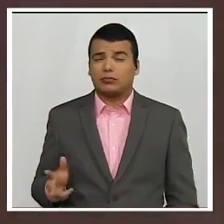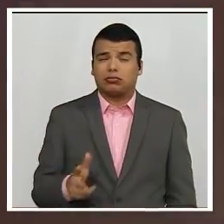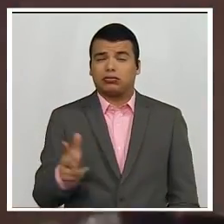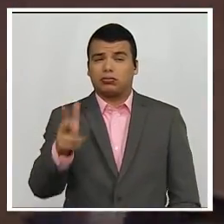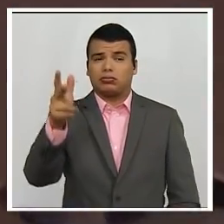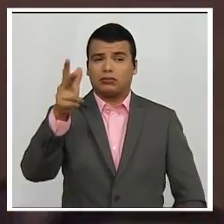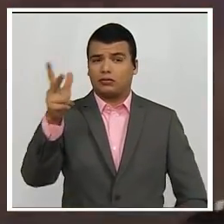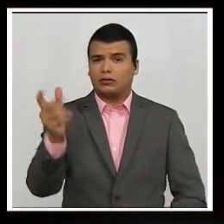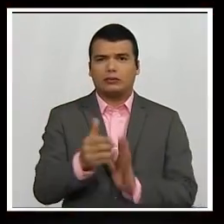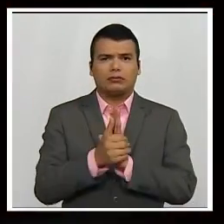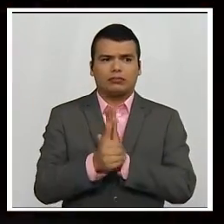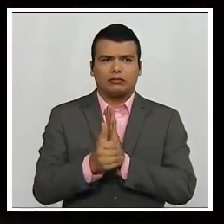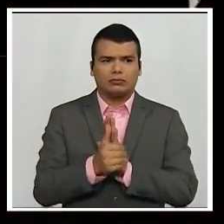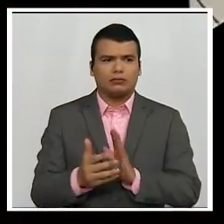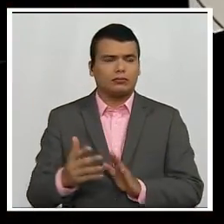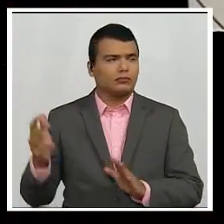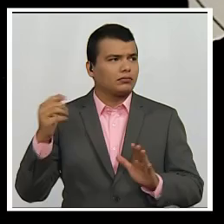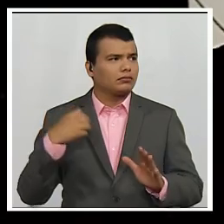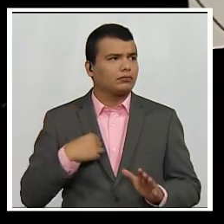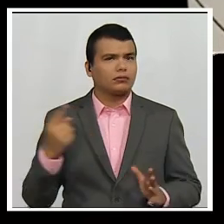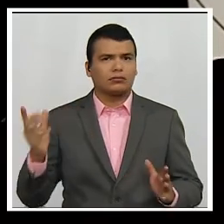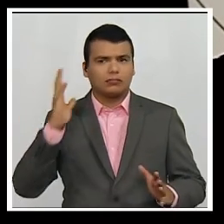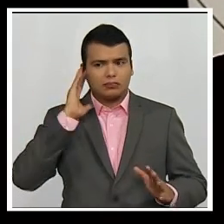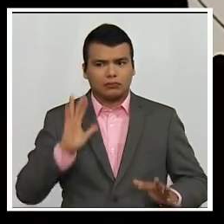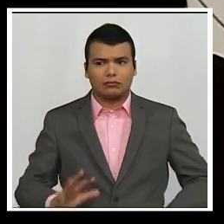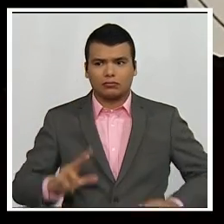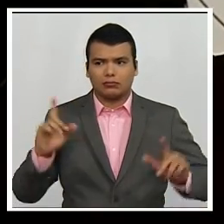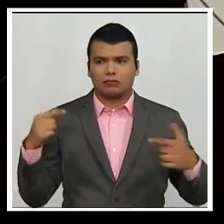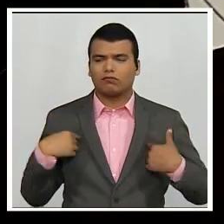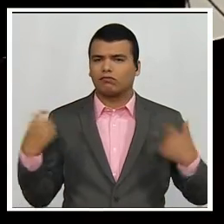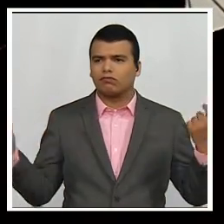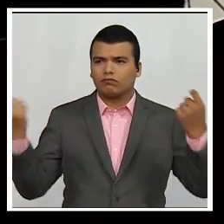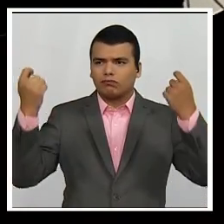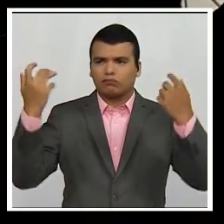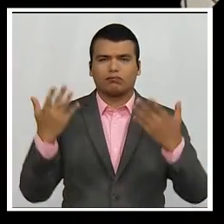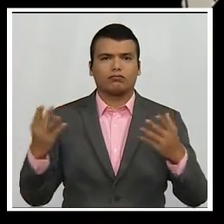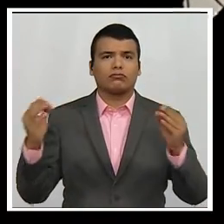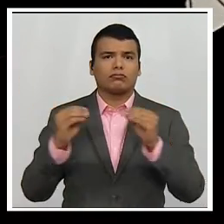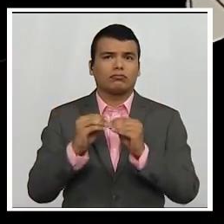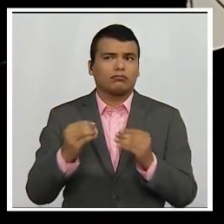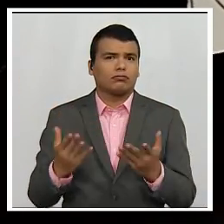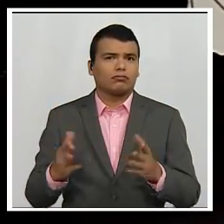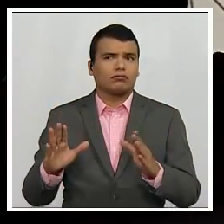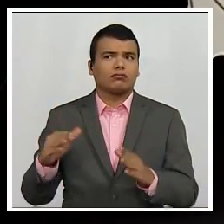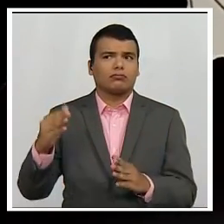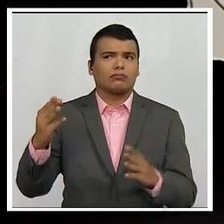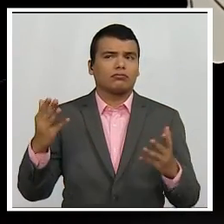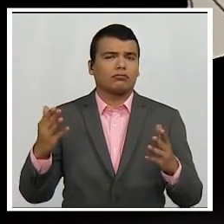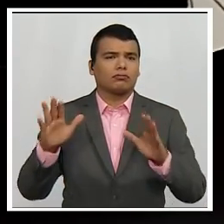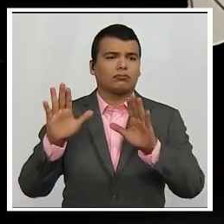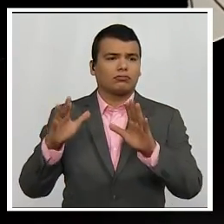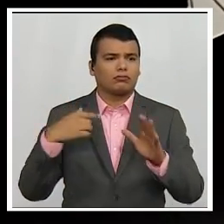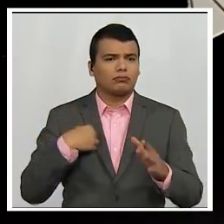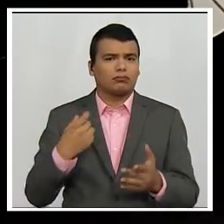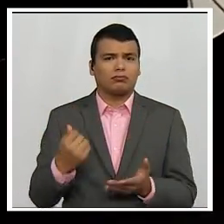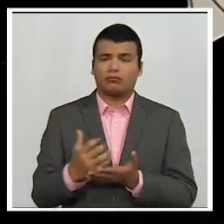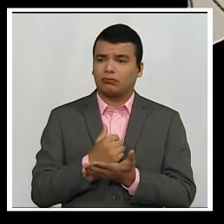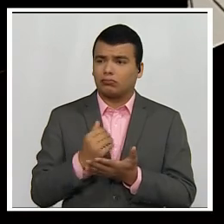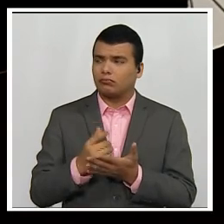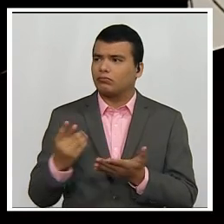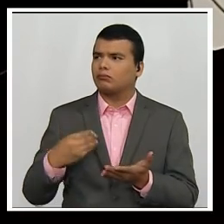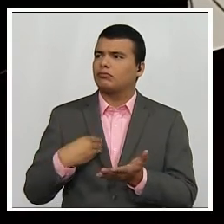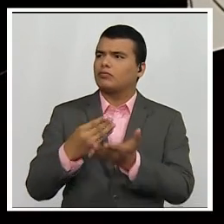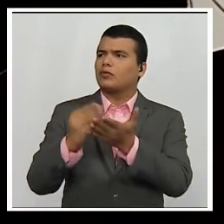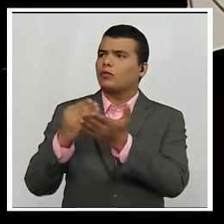motocicletas no siempre entrar a robar celular para vender lo que hay para arriba ya tener un plata donde los